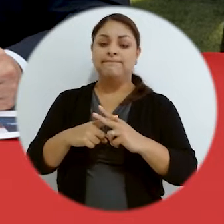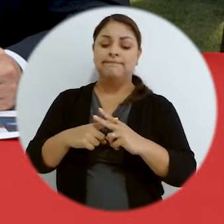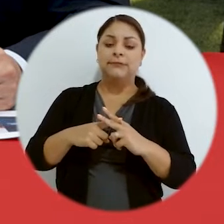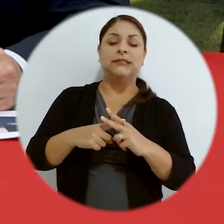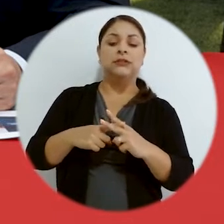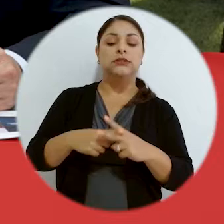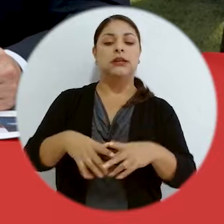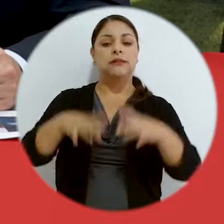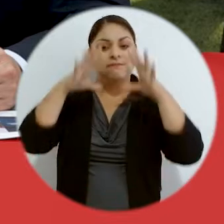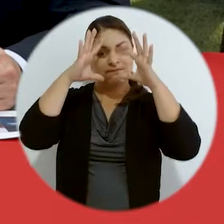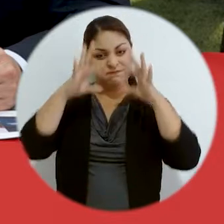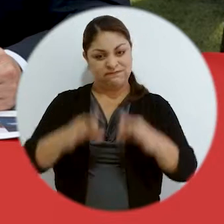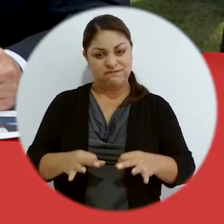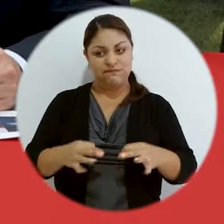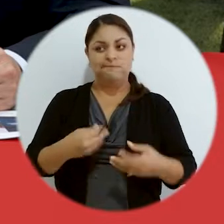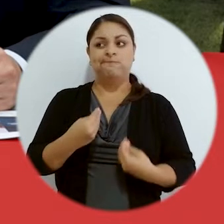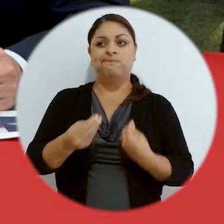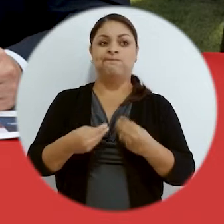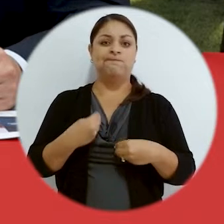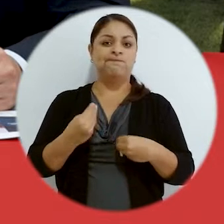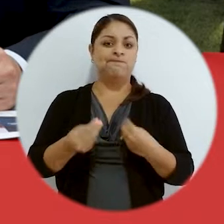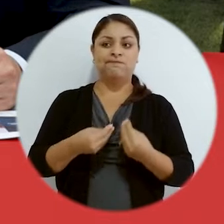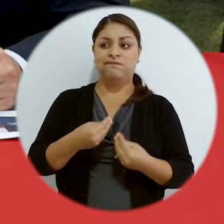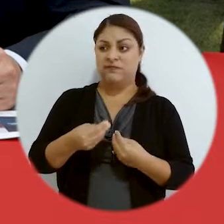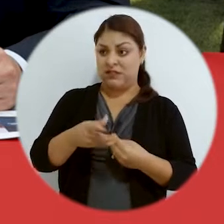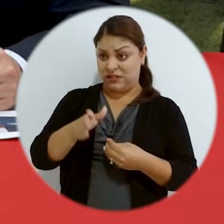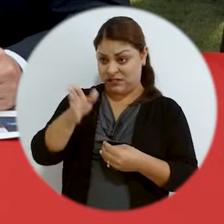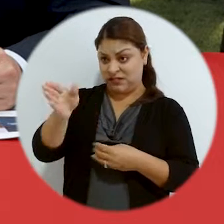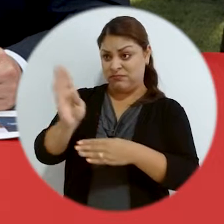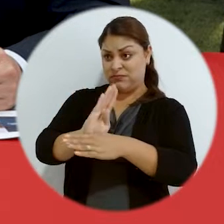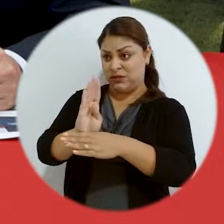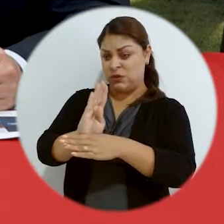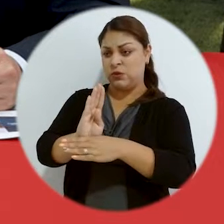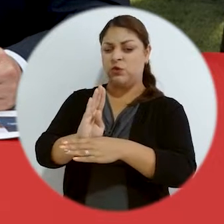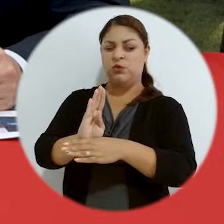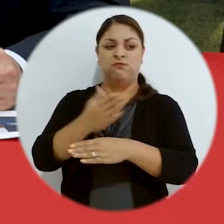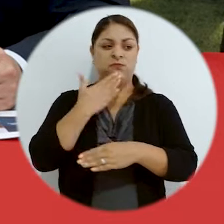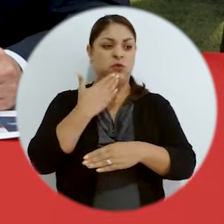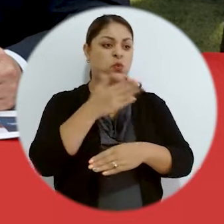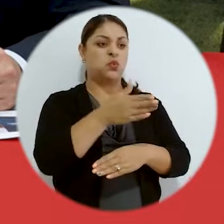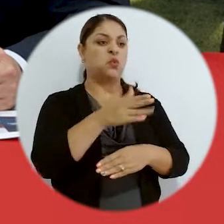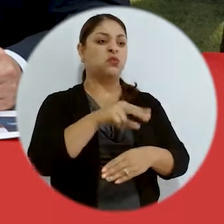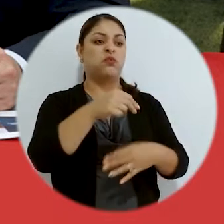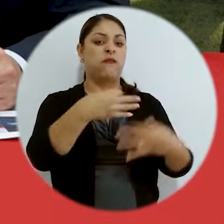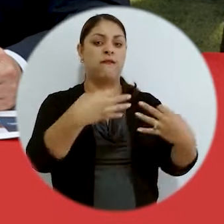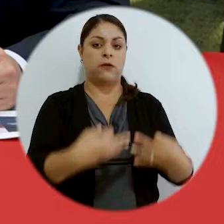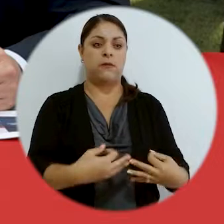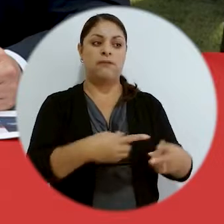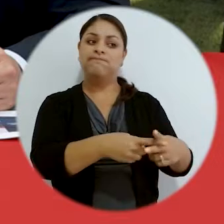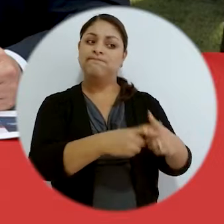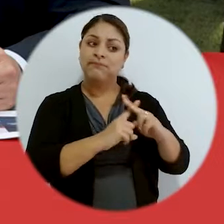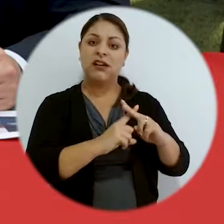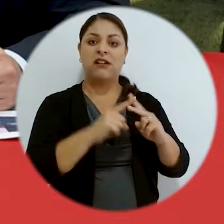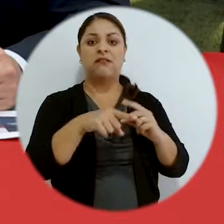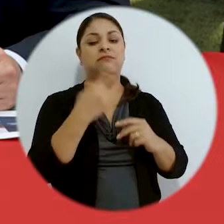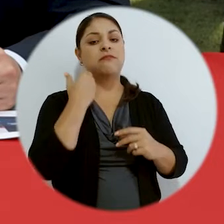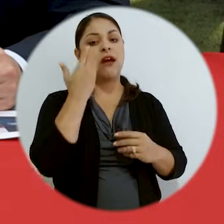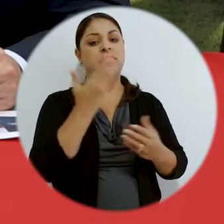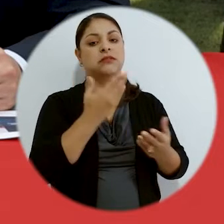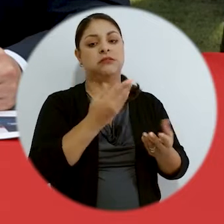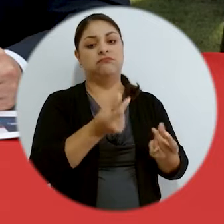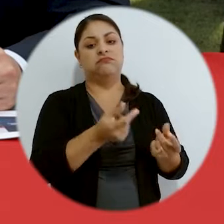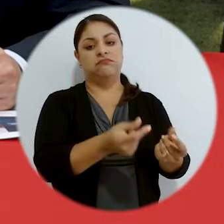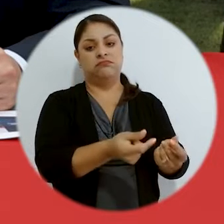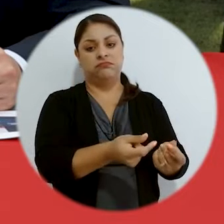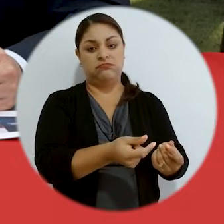crédito, entonces viene la decisión, ¿qué hago? ¿Voy al mercado formal o voy al mercado informal? Y ahí es cuando